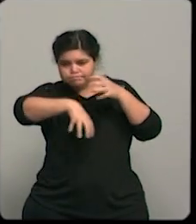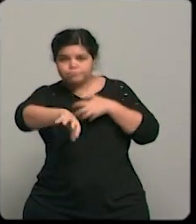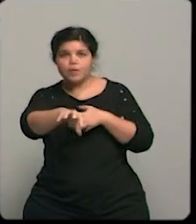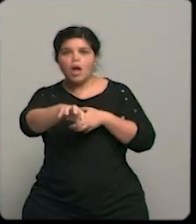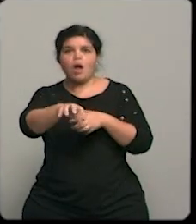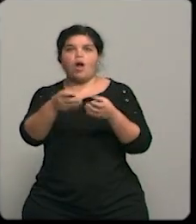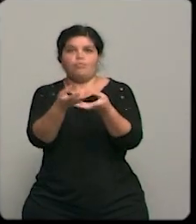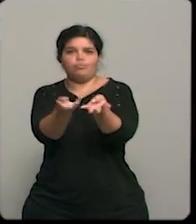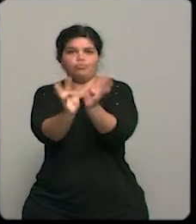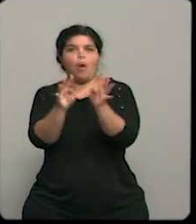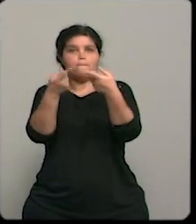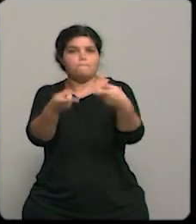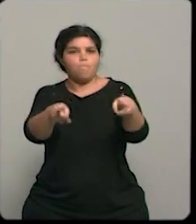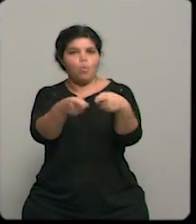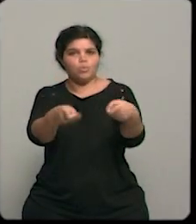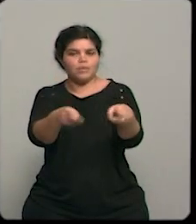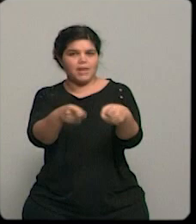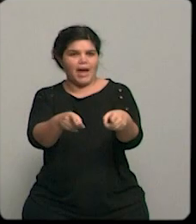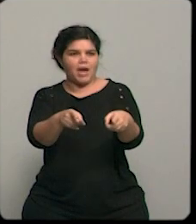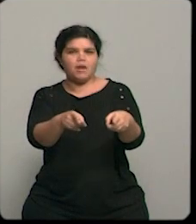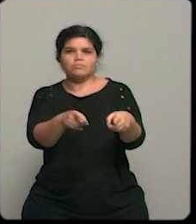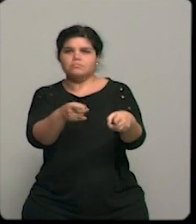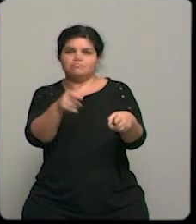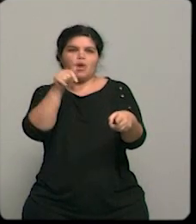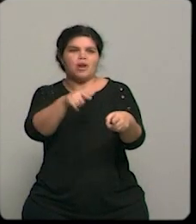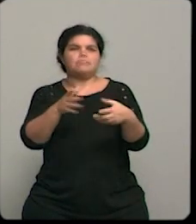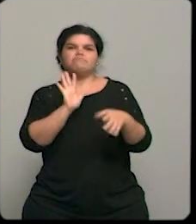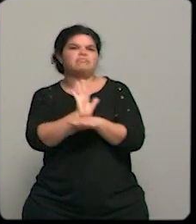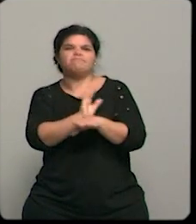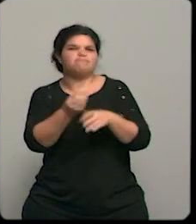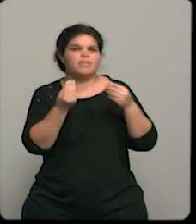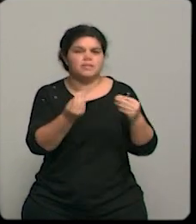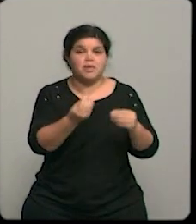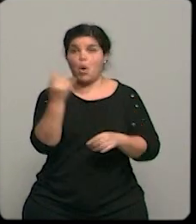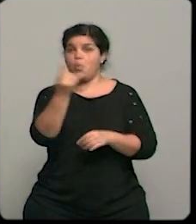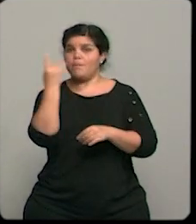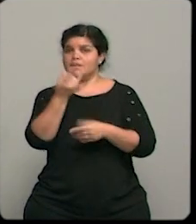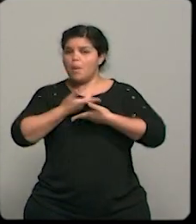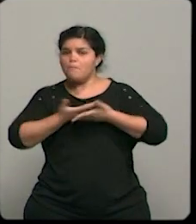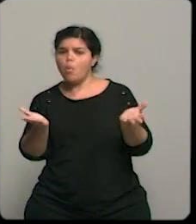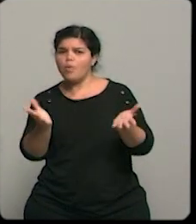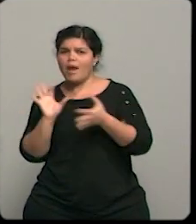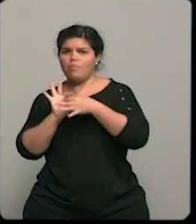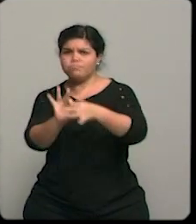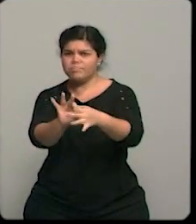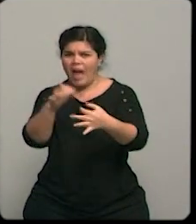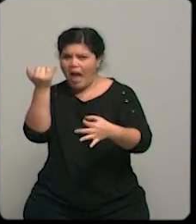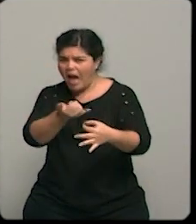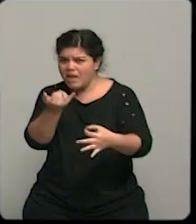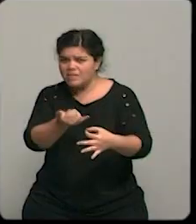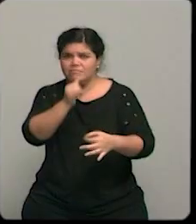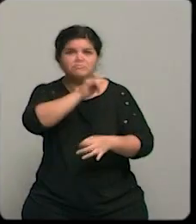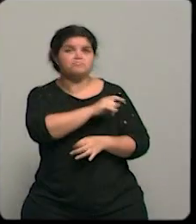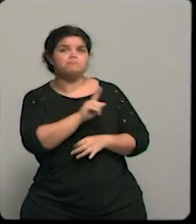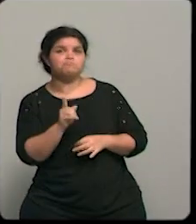las universidades, hablando de universidades públicas, ¿no? Mira, esta universidad es un caso particular y lo digo desde el lado muy